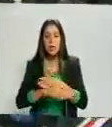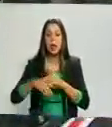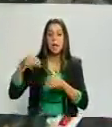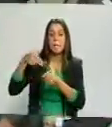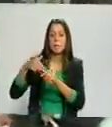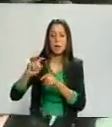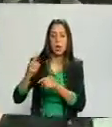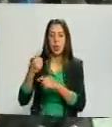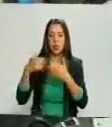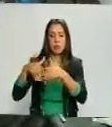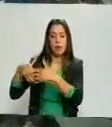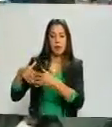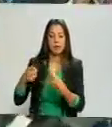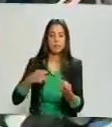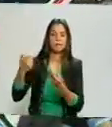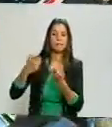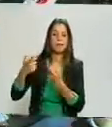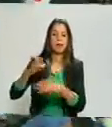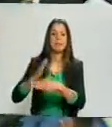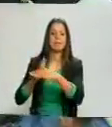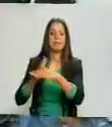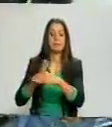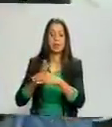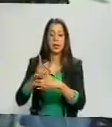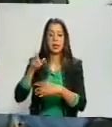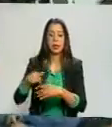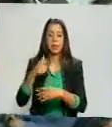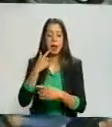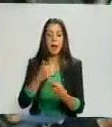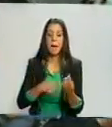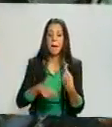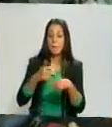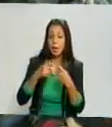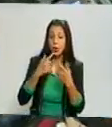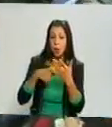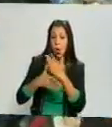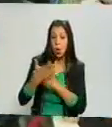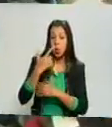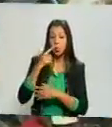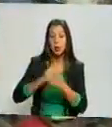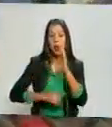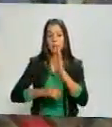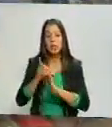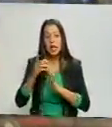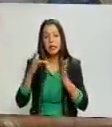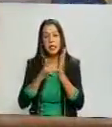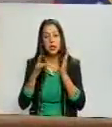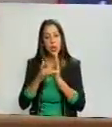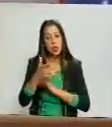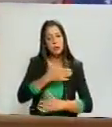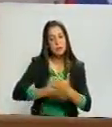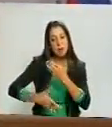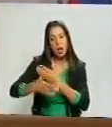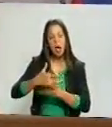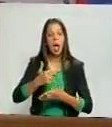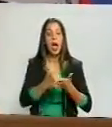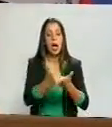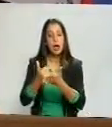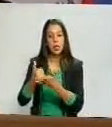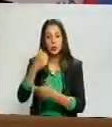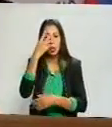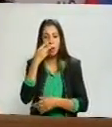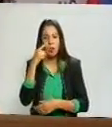importaciones, generación de exportaciones, transferencia y desarrollo de tecnología, inversión social,